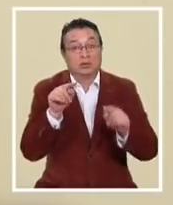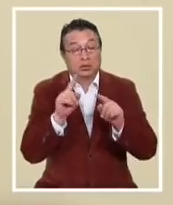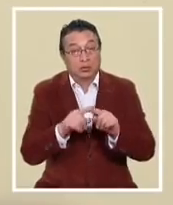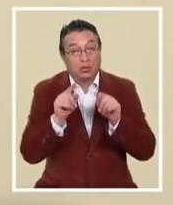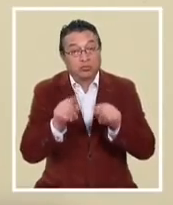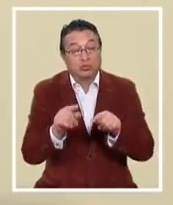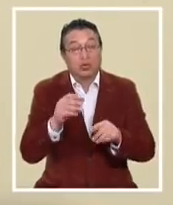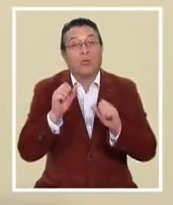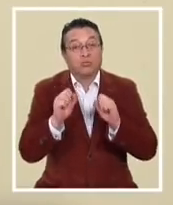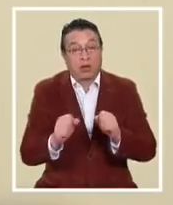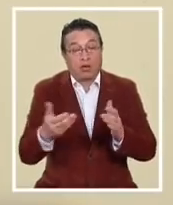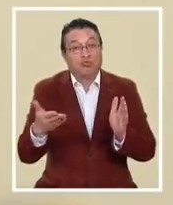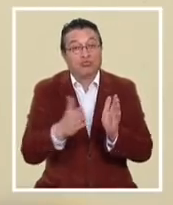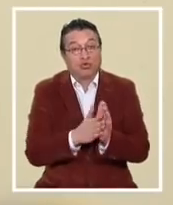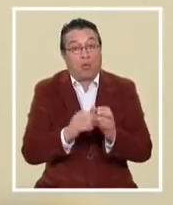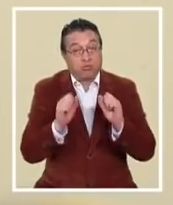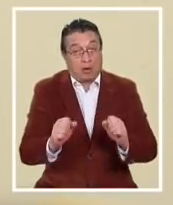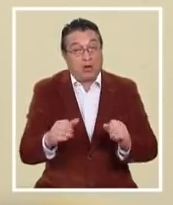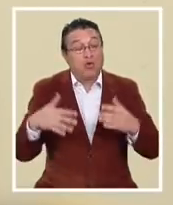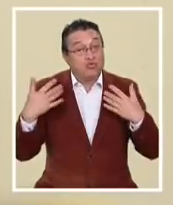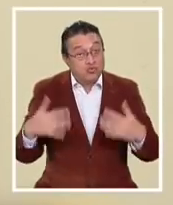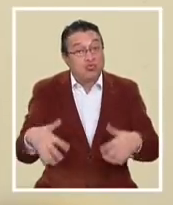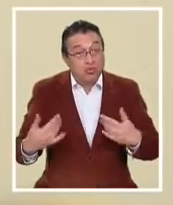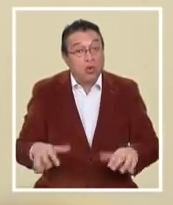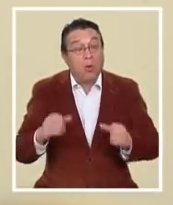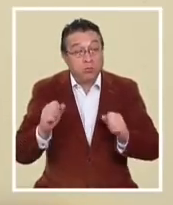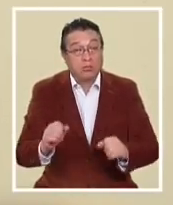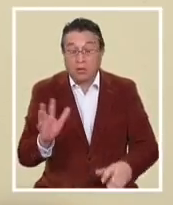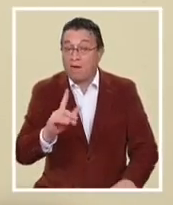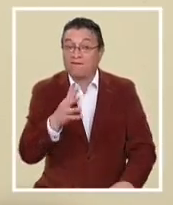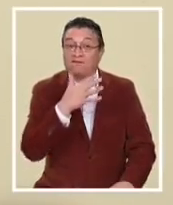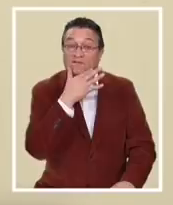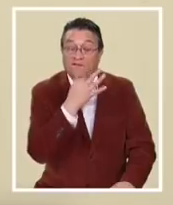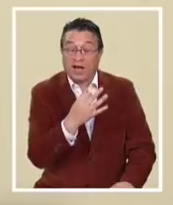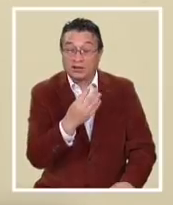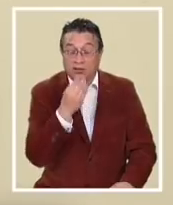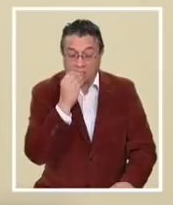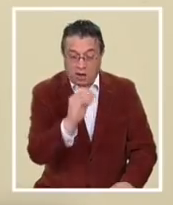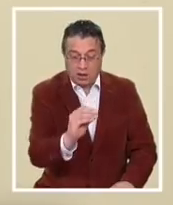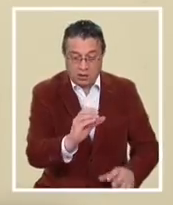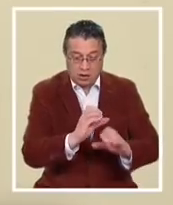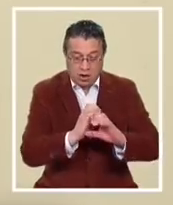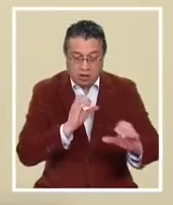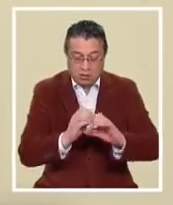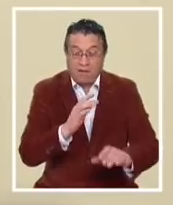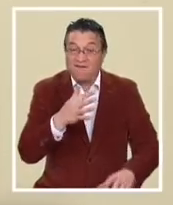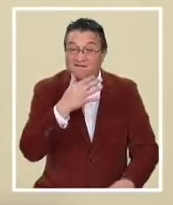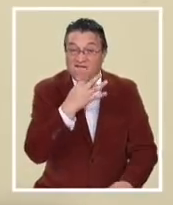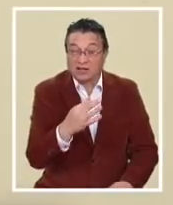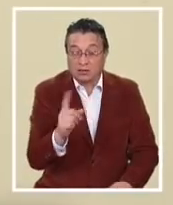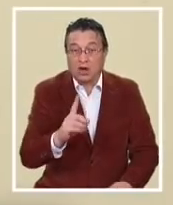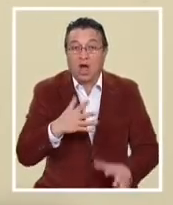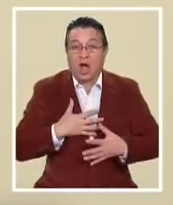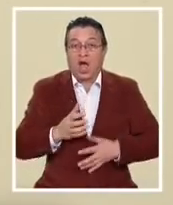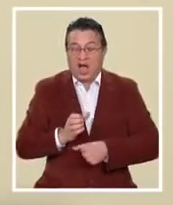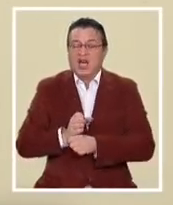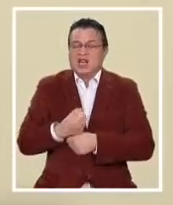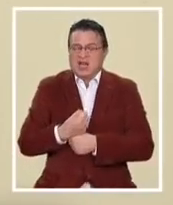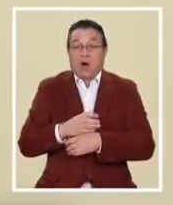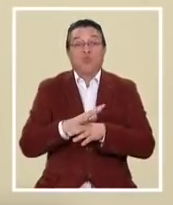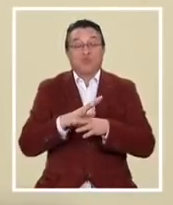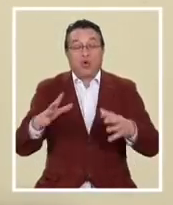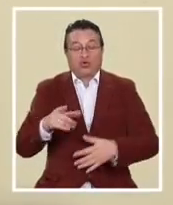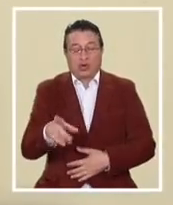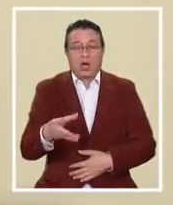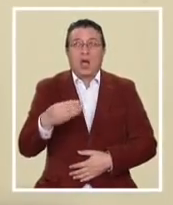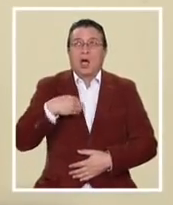la posibilidad de morirse es muy alta. De manera que no es fácil, digamos, comunicar esto a la gente y, por supuesto, produce una gran angustia en quien